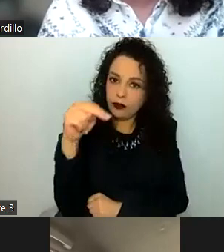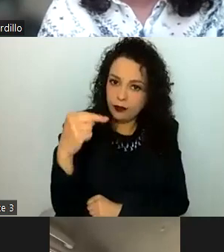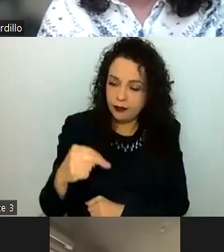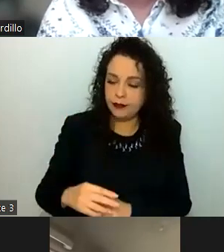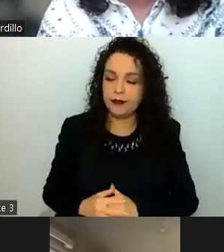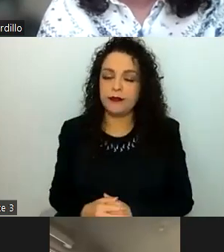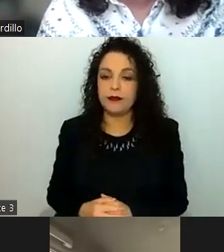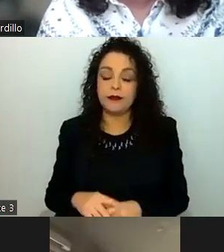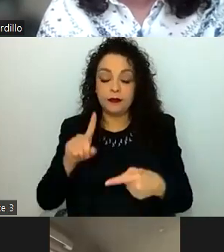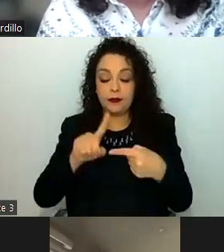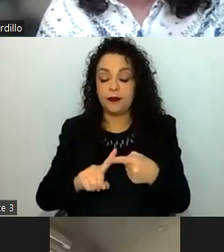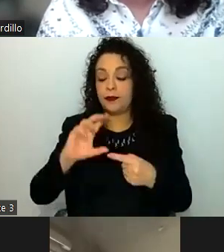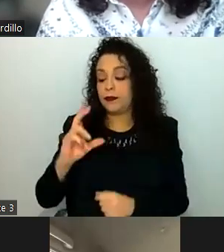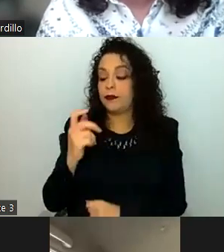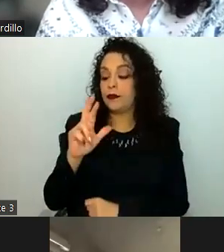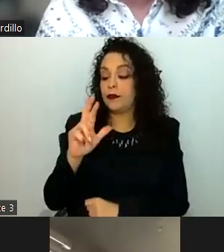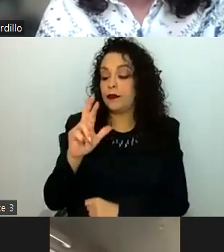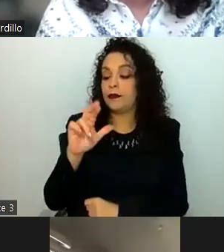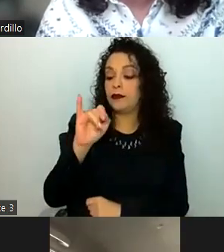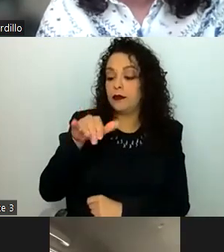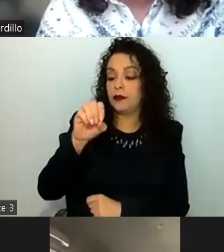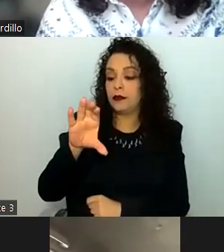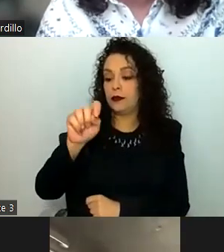Diputado Cristian Moctezuma González.